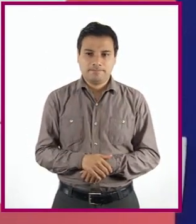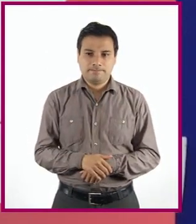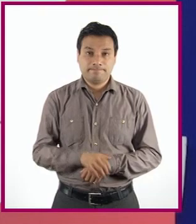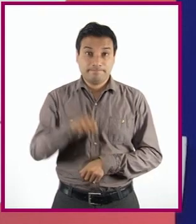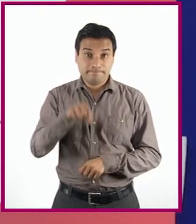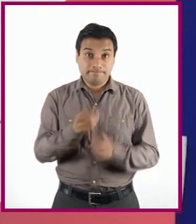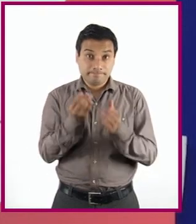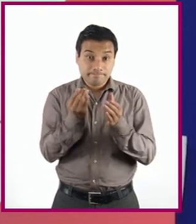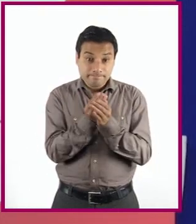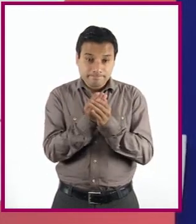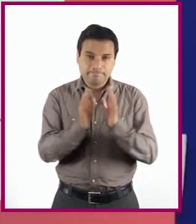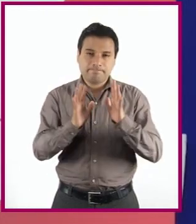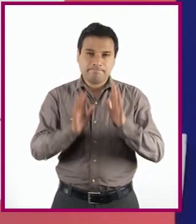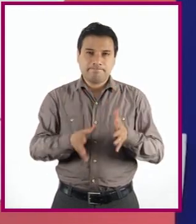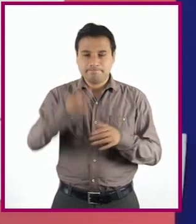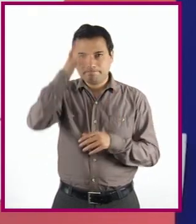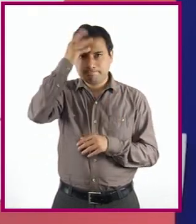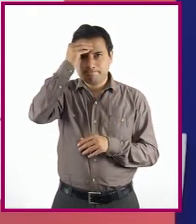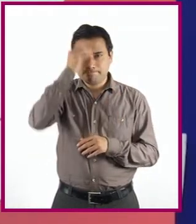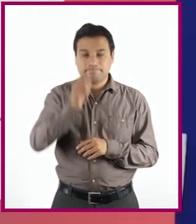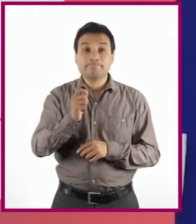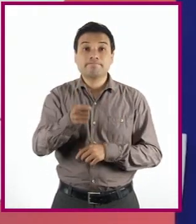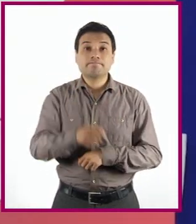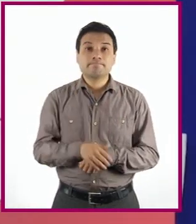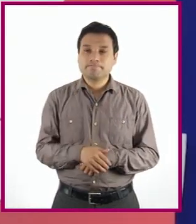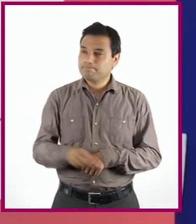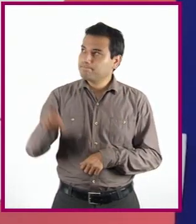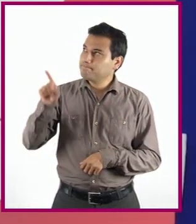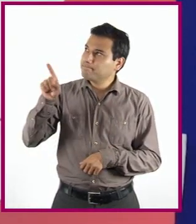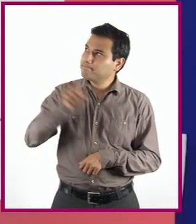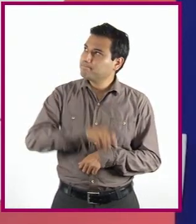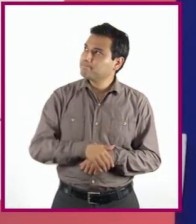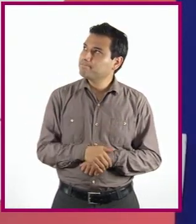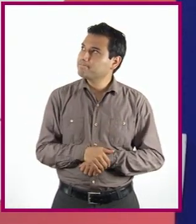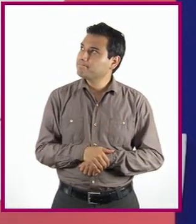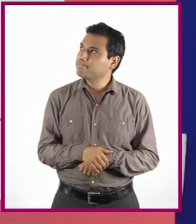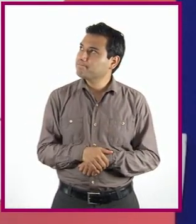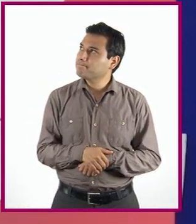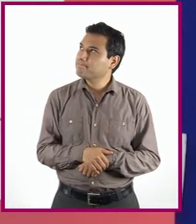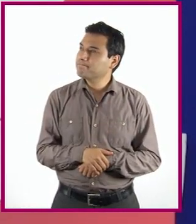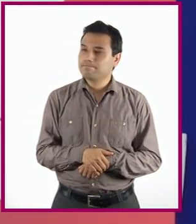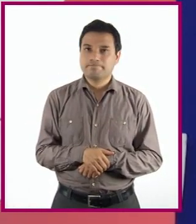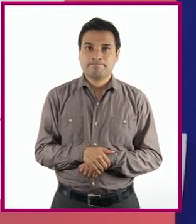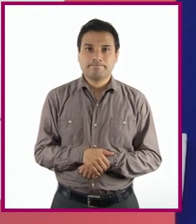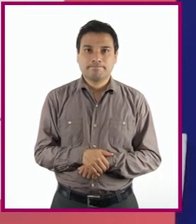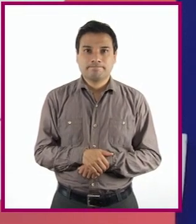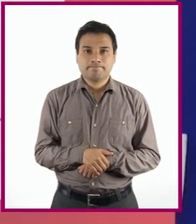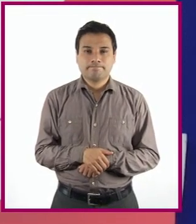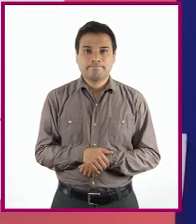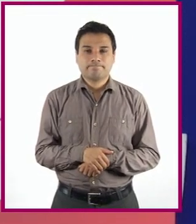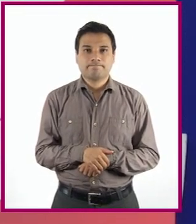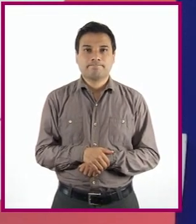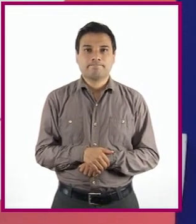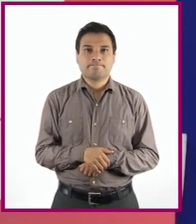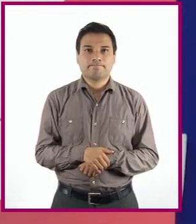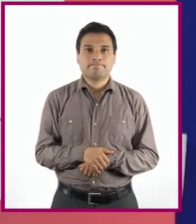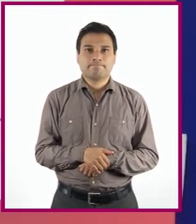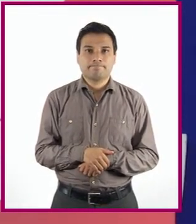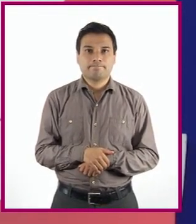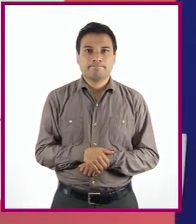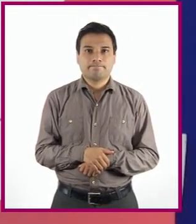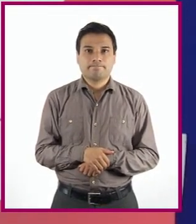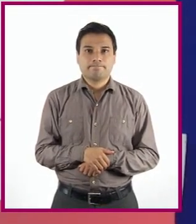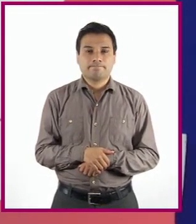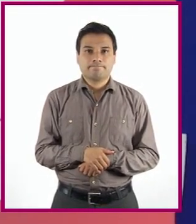sesión, trabajamos con el aprendizaje esperado, jerarquiza las acciones de la autobiografía en un orden cronológico y